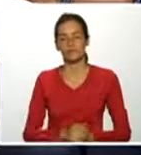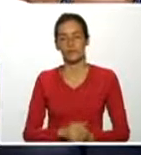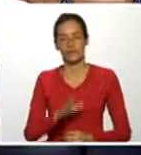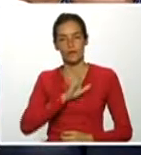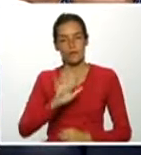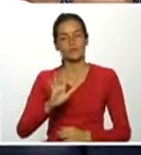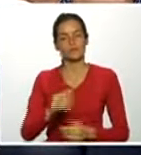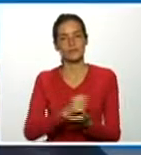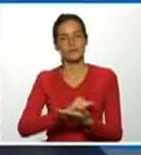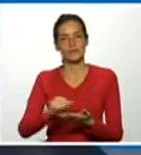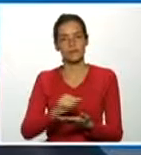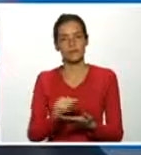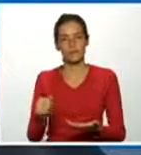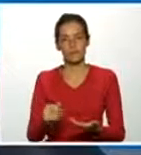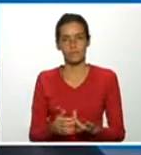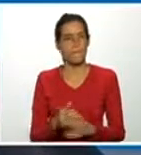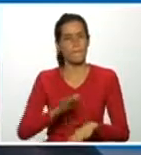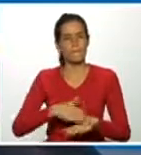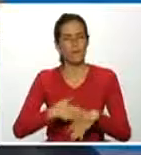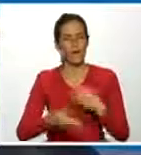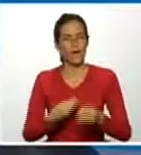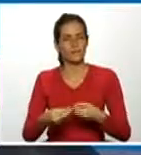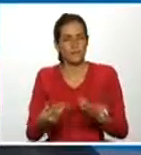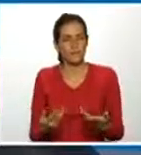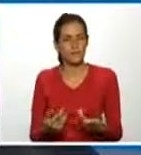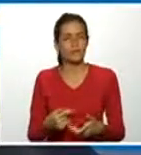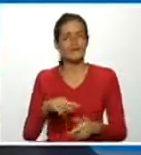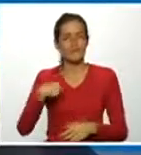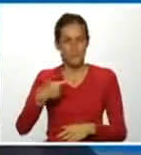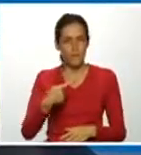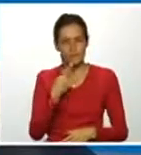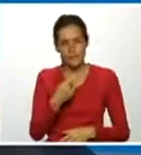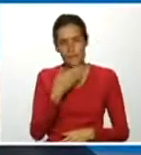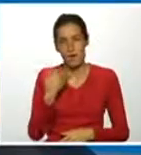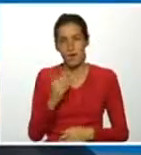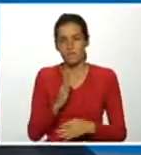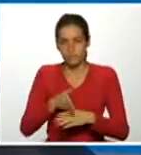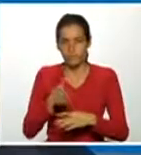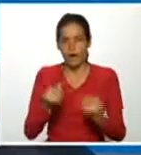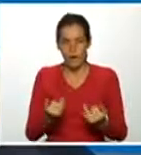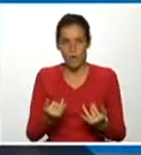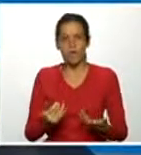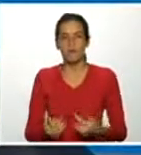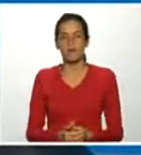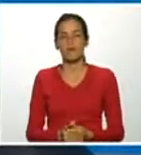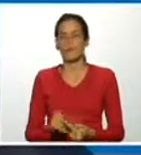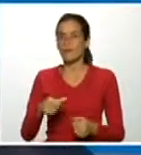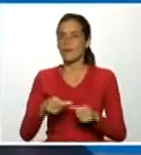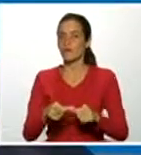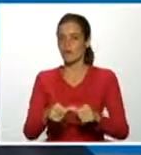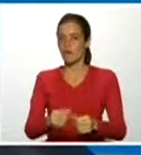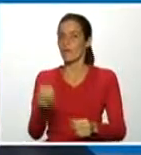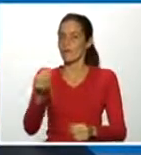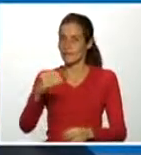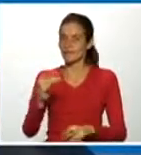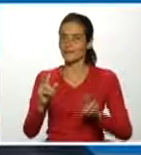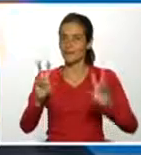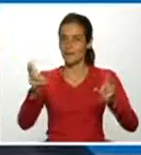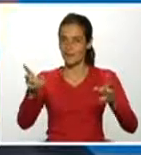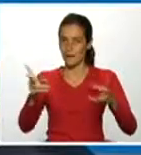del propio sistema, ¿no? ¿Por qué ustedes hacen eso? Pero me lo comentas en la próxima pausa. Vamos a hacer una pausa y en el próximo segmento seguimos con